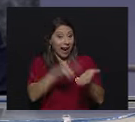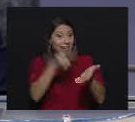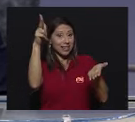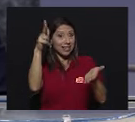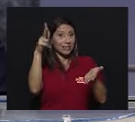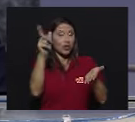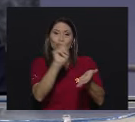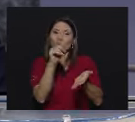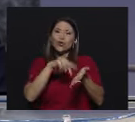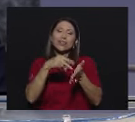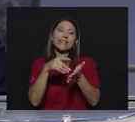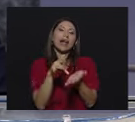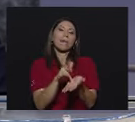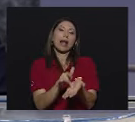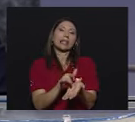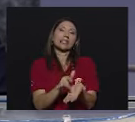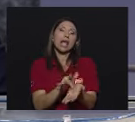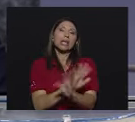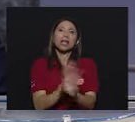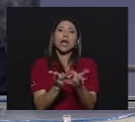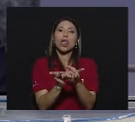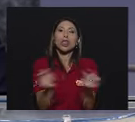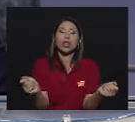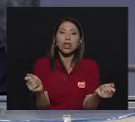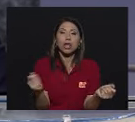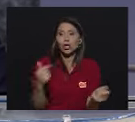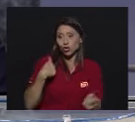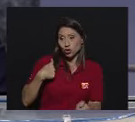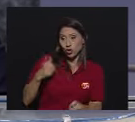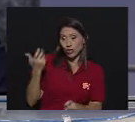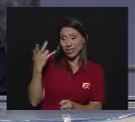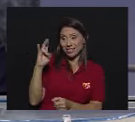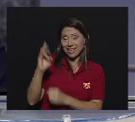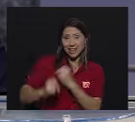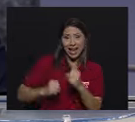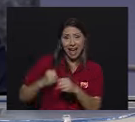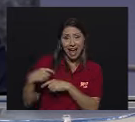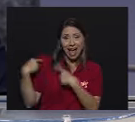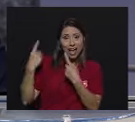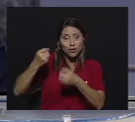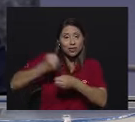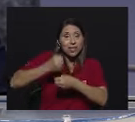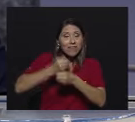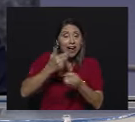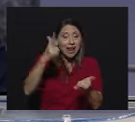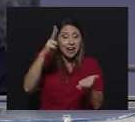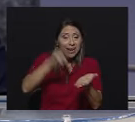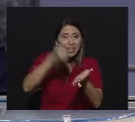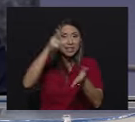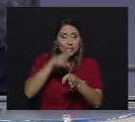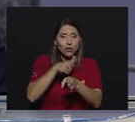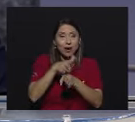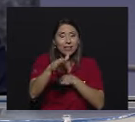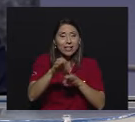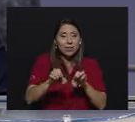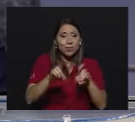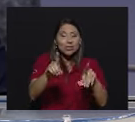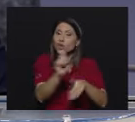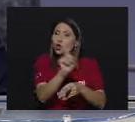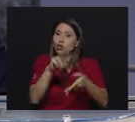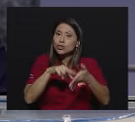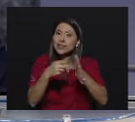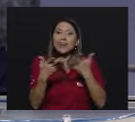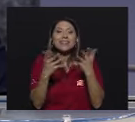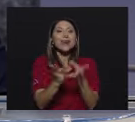para resolver el problema. Yo tengo 17 años de trabajar en la acreditación de las carreras de educación. No es la panacea, pero sí